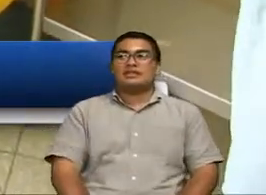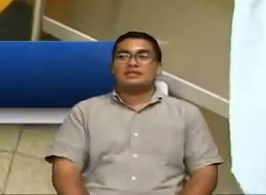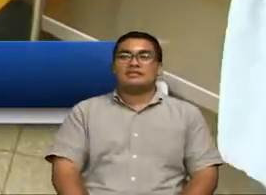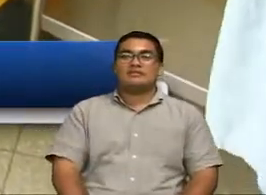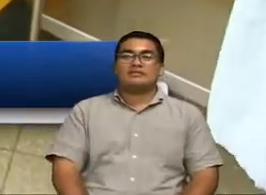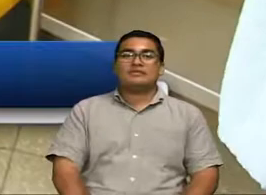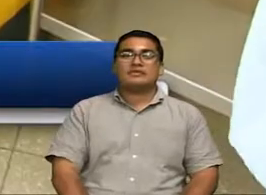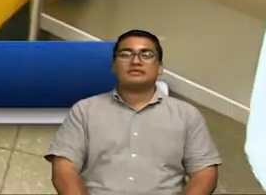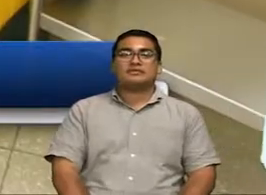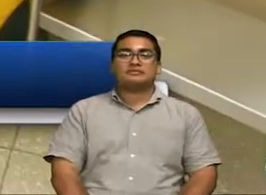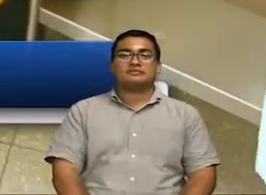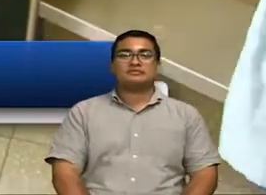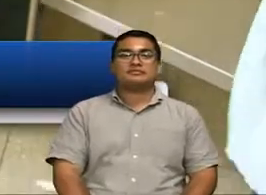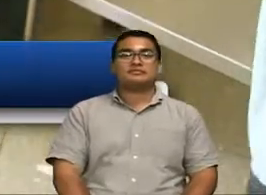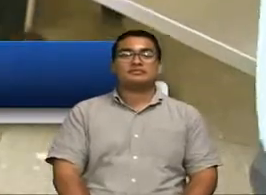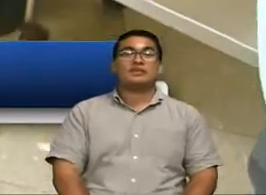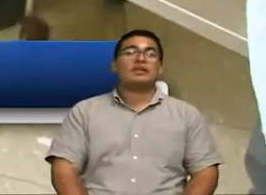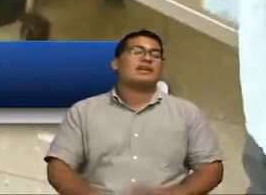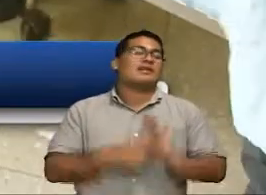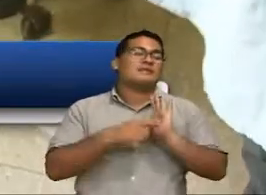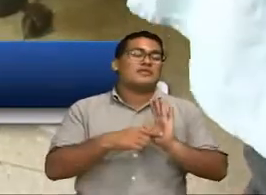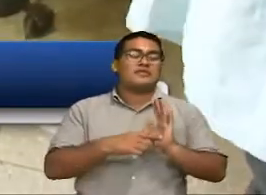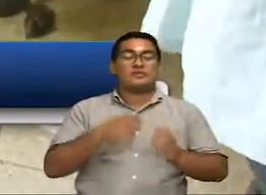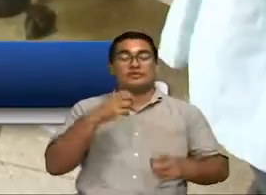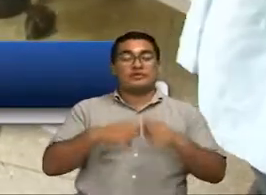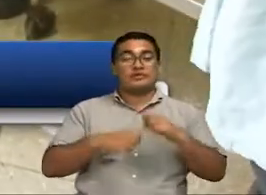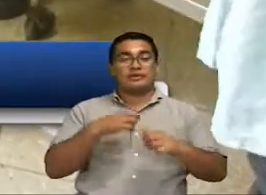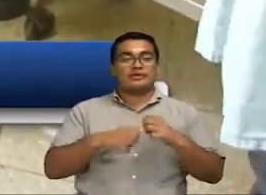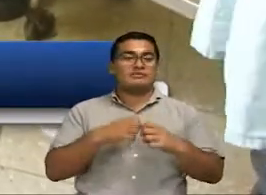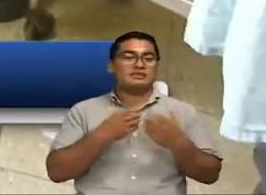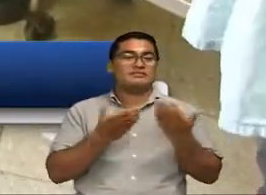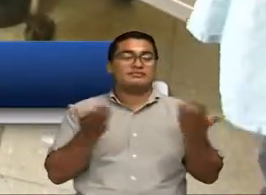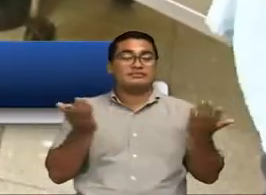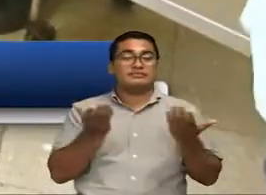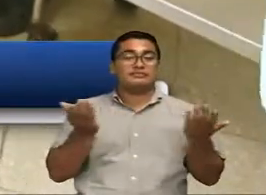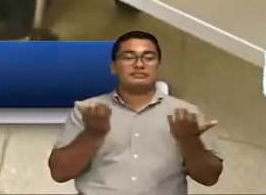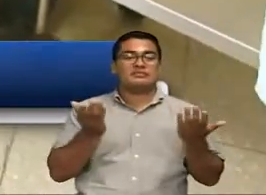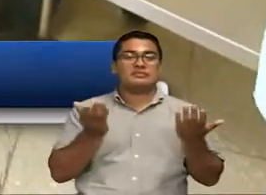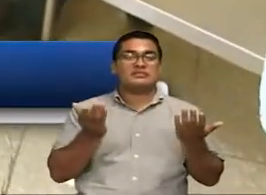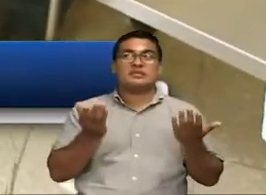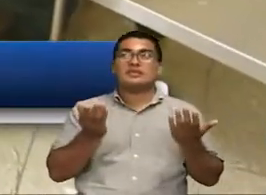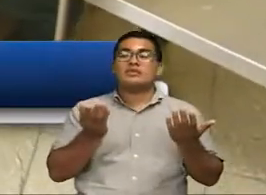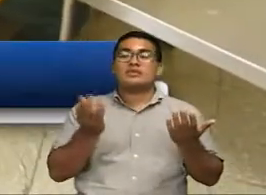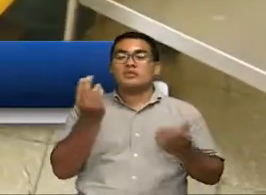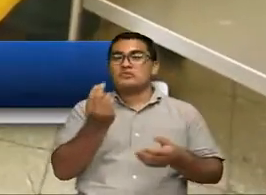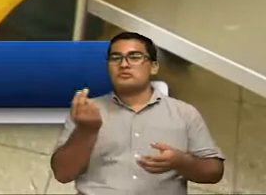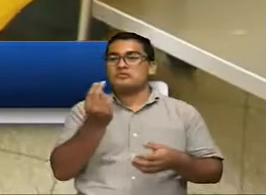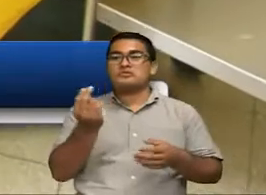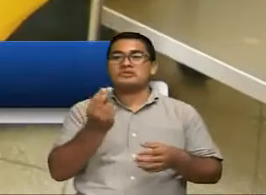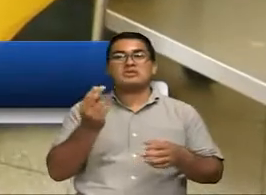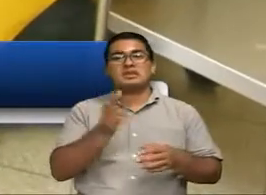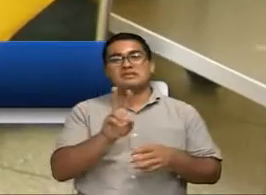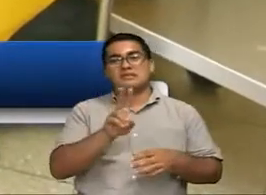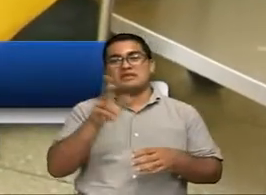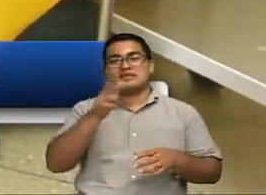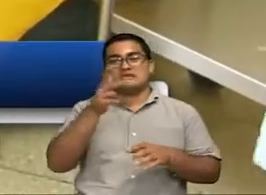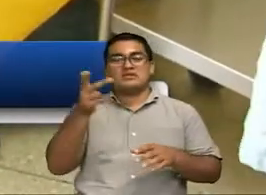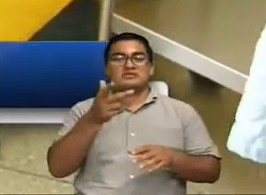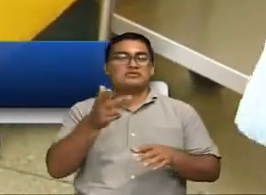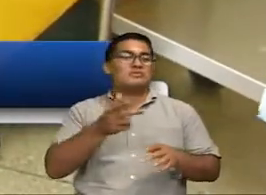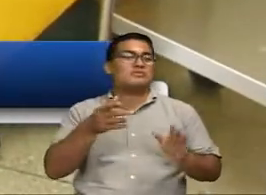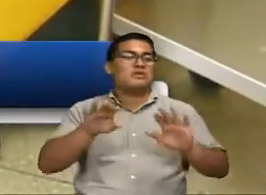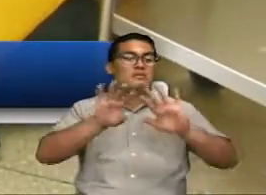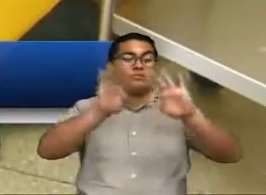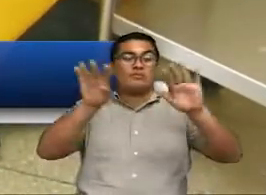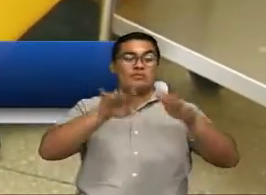Ahora, cuando hay complicaciones, se usan estas 28 posiciones. Composiciones, por ejemplo, una